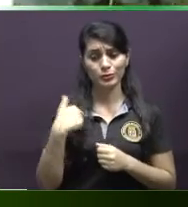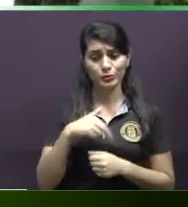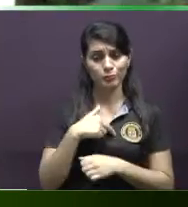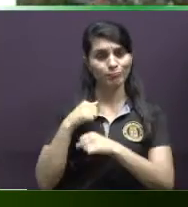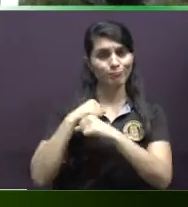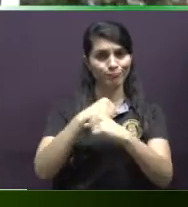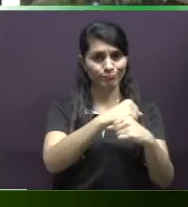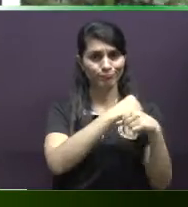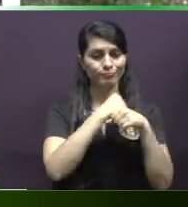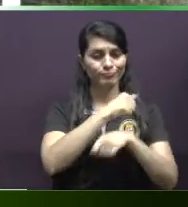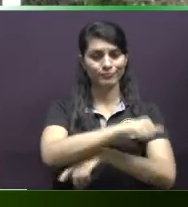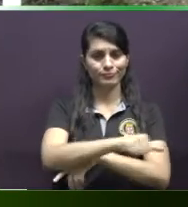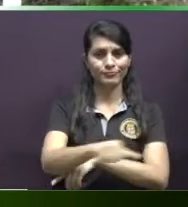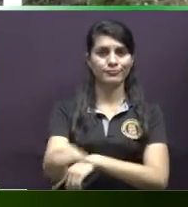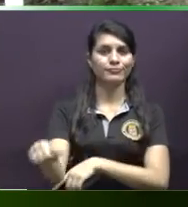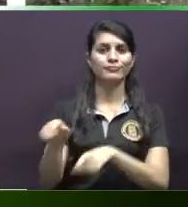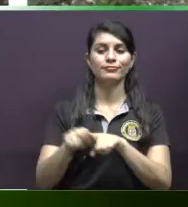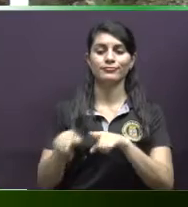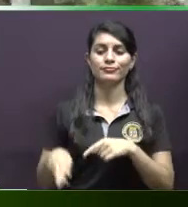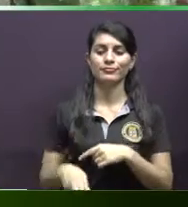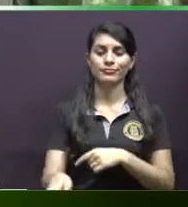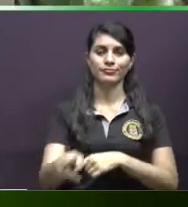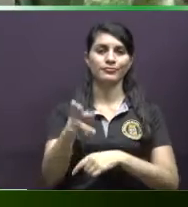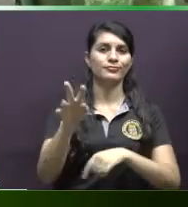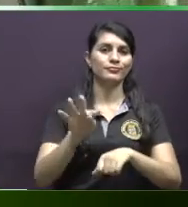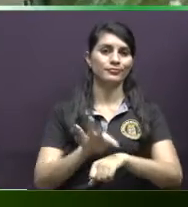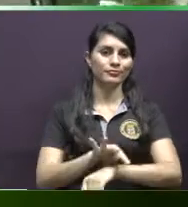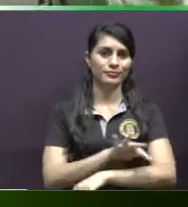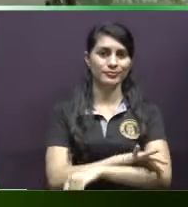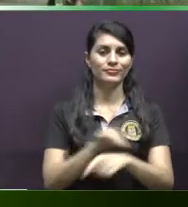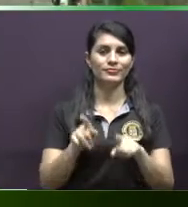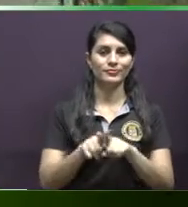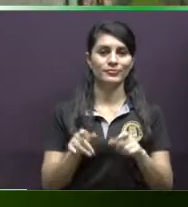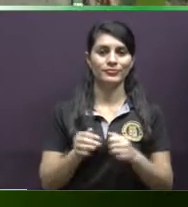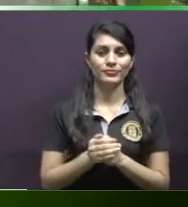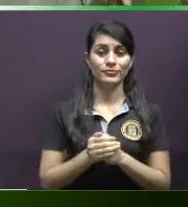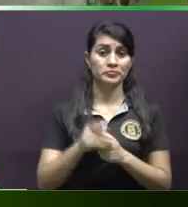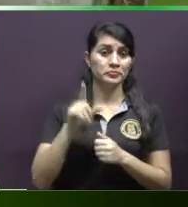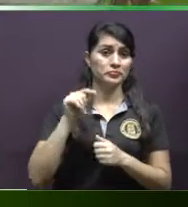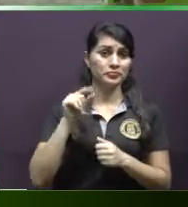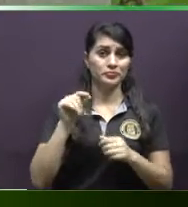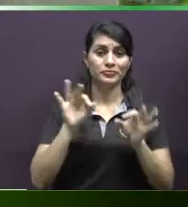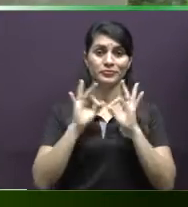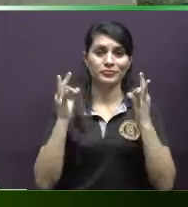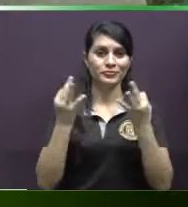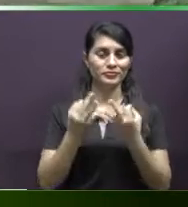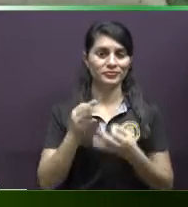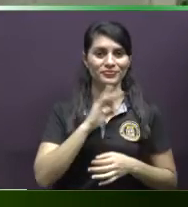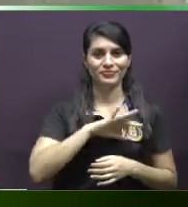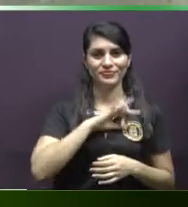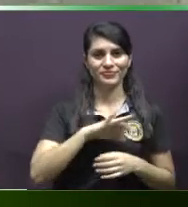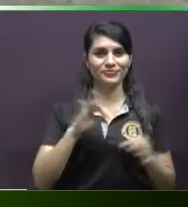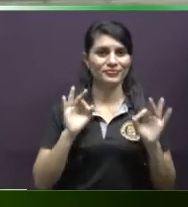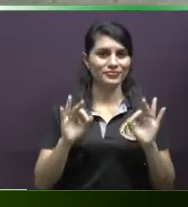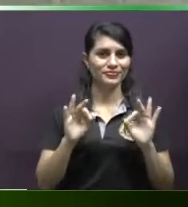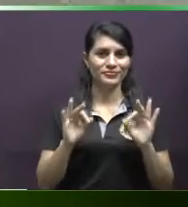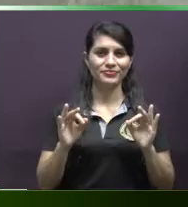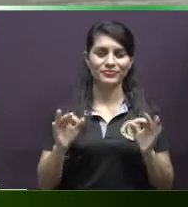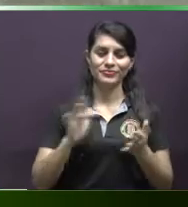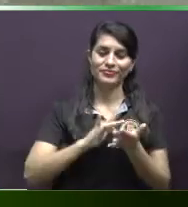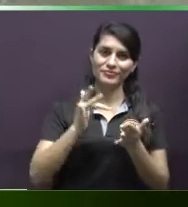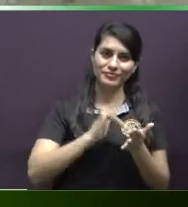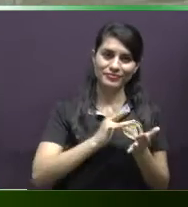porque así estamos protegiendo lo que es el medio ambiente y la cuenca del río turia 20 personas 20 familias beneficiadas en sí